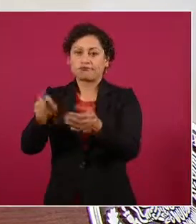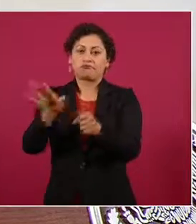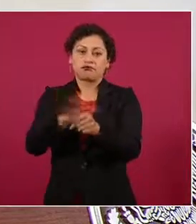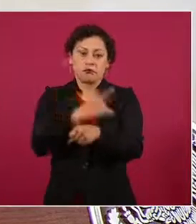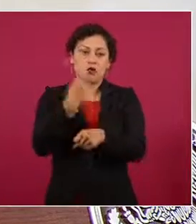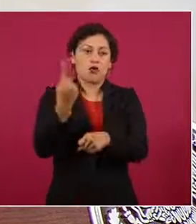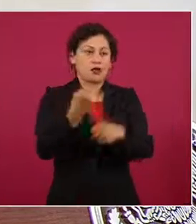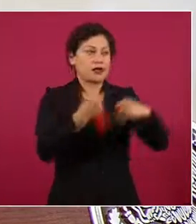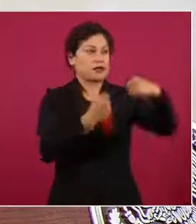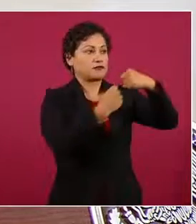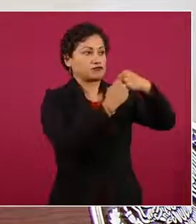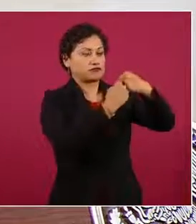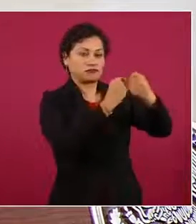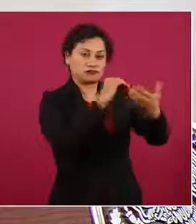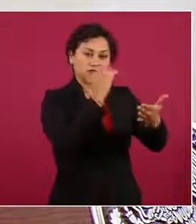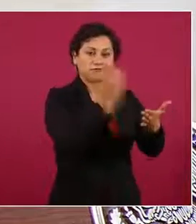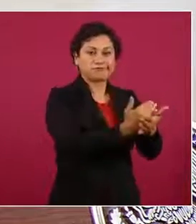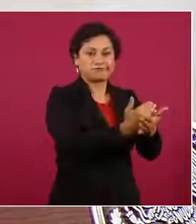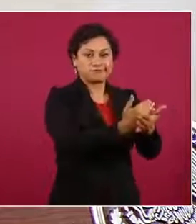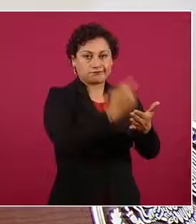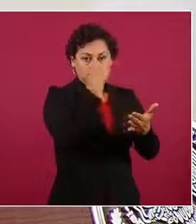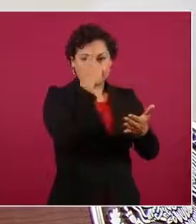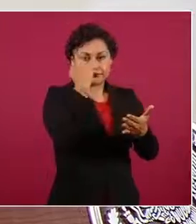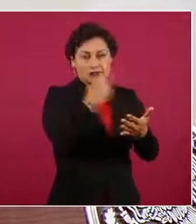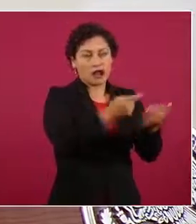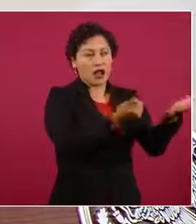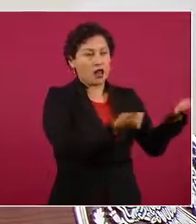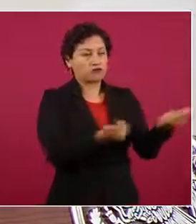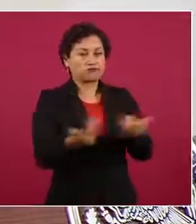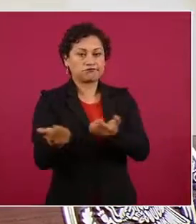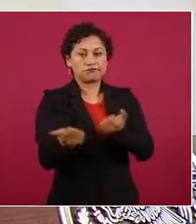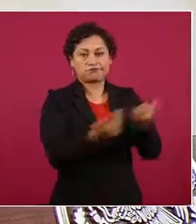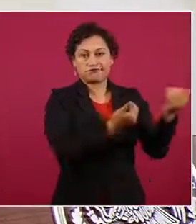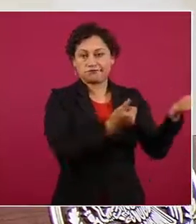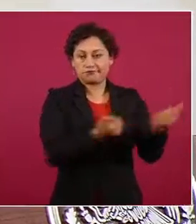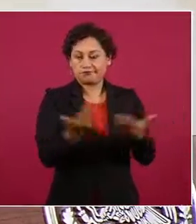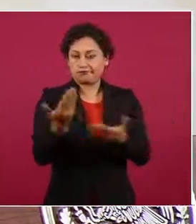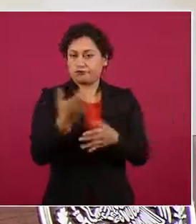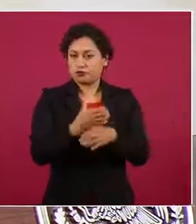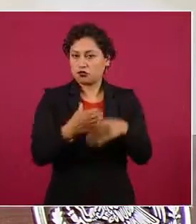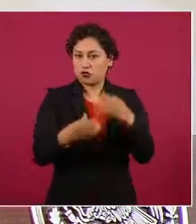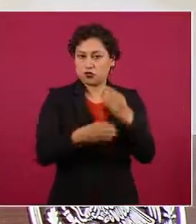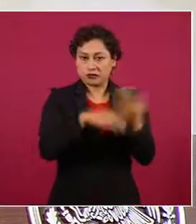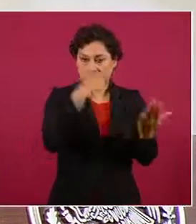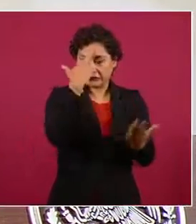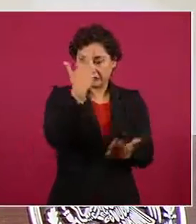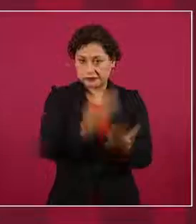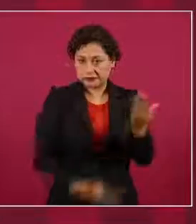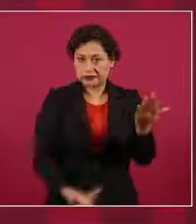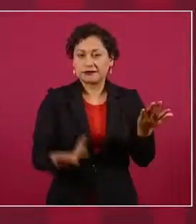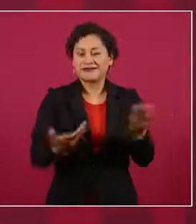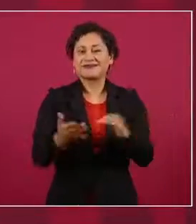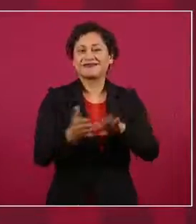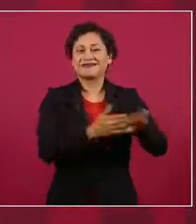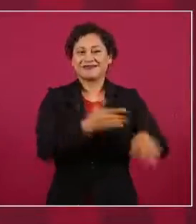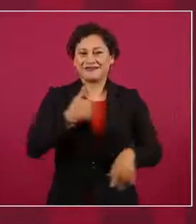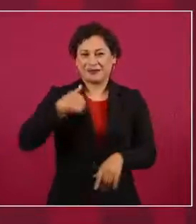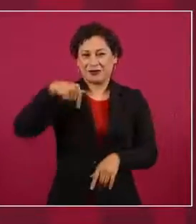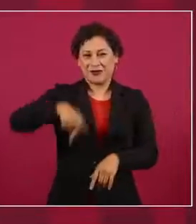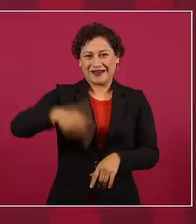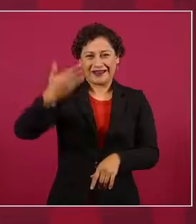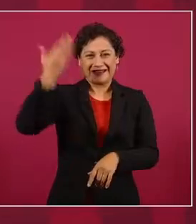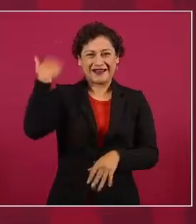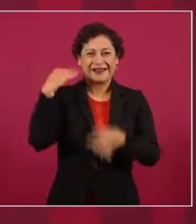contrabando. Les comentaba, como lo hice aquí, de esta empresa Valero, que es